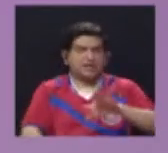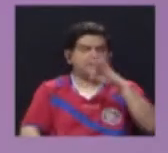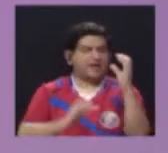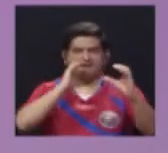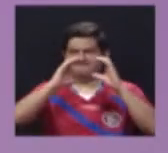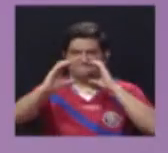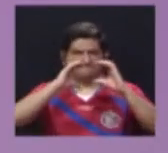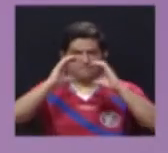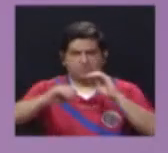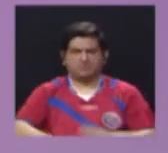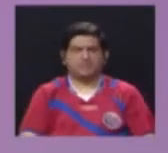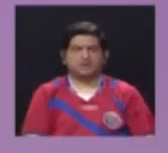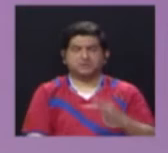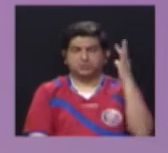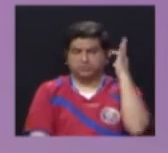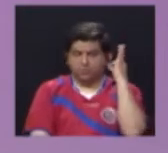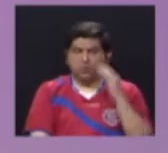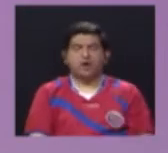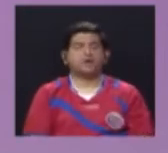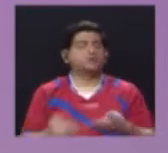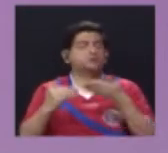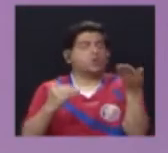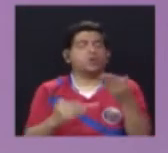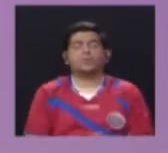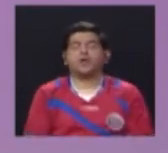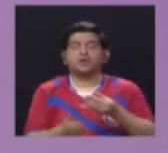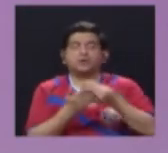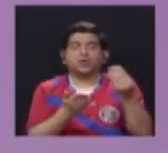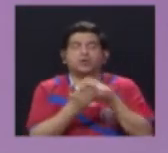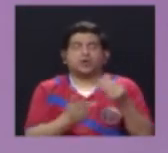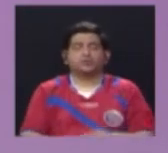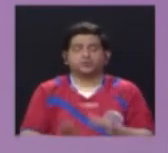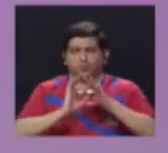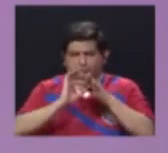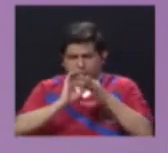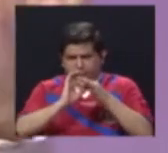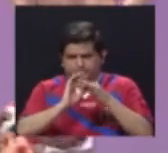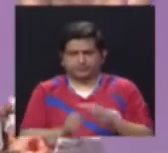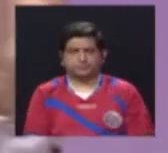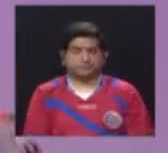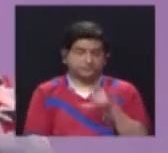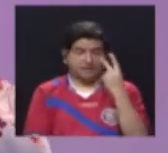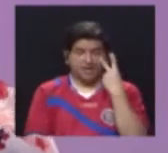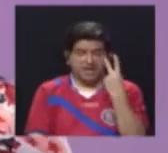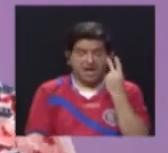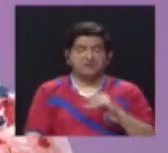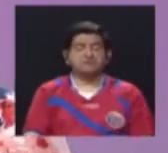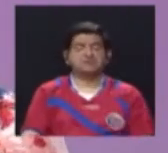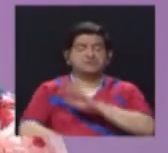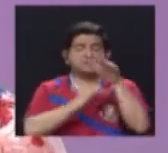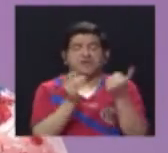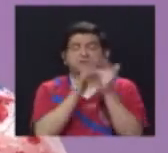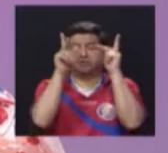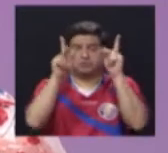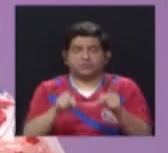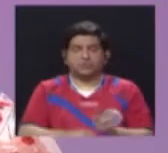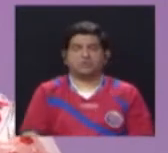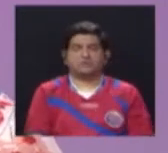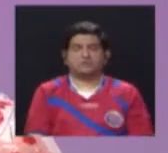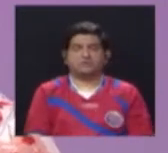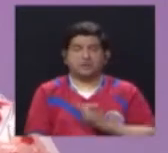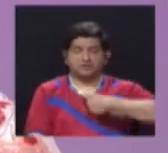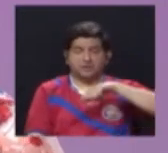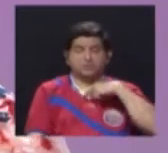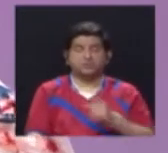comunicación de las mujeres como el objeto de consumo sexual y está ahí a la vista y paciencia de todas y competimos